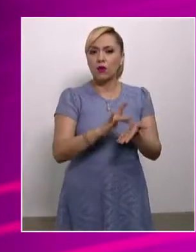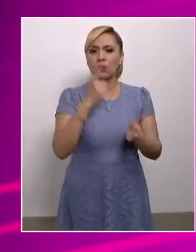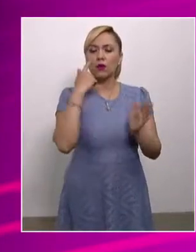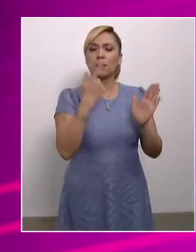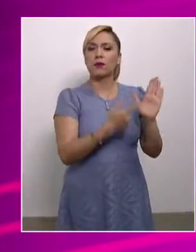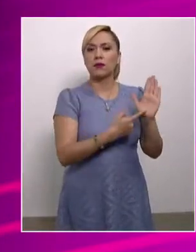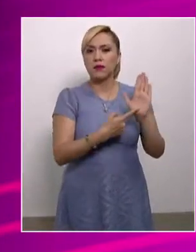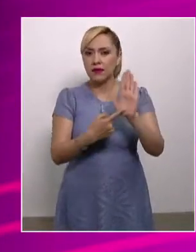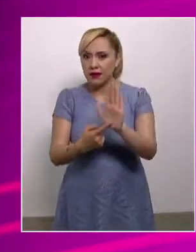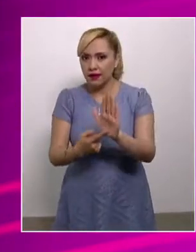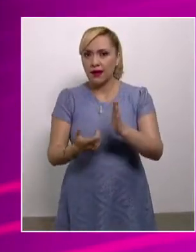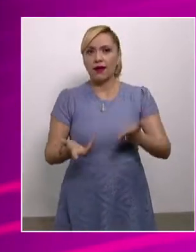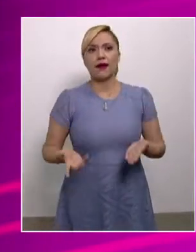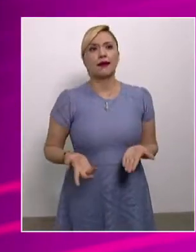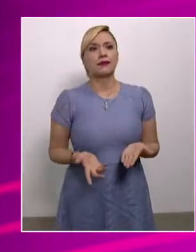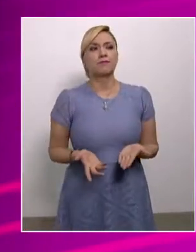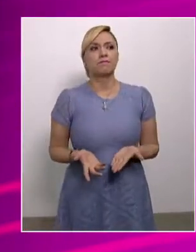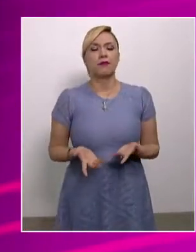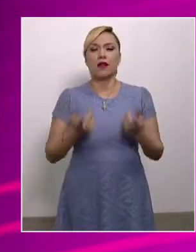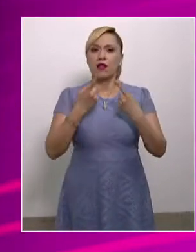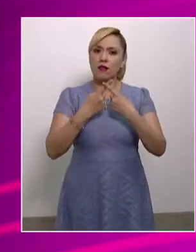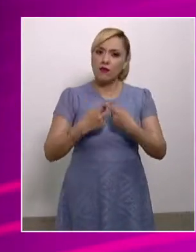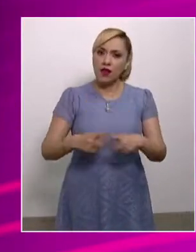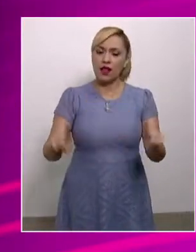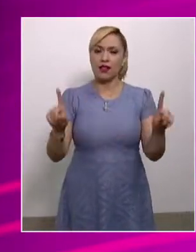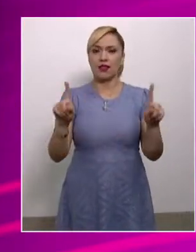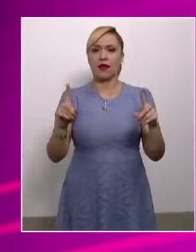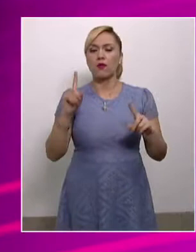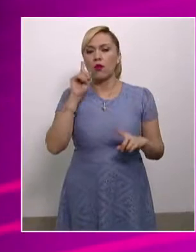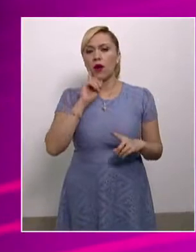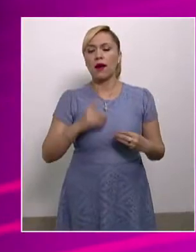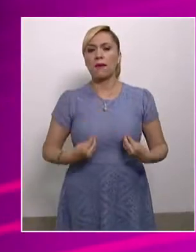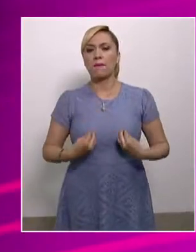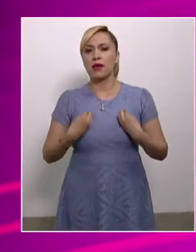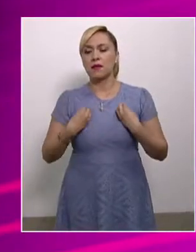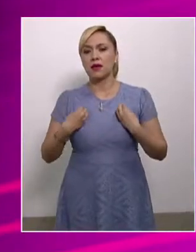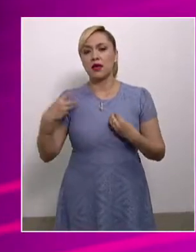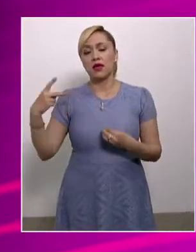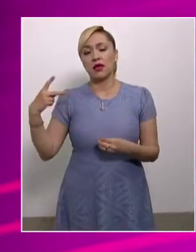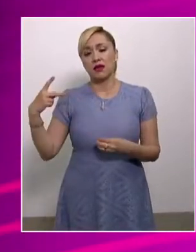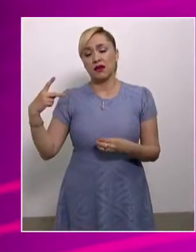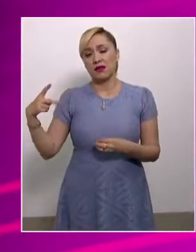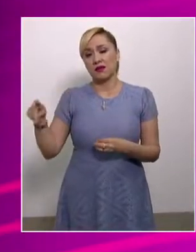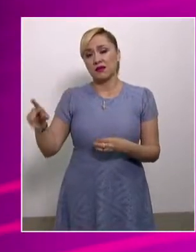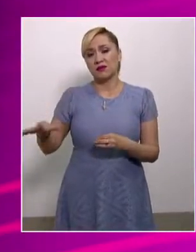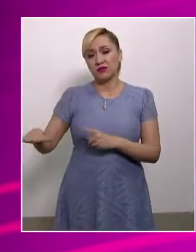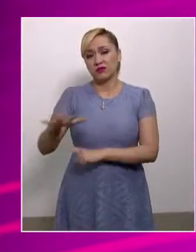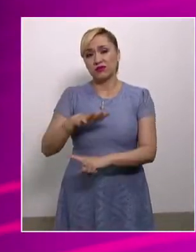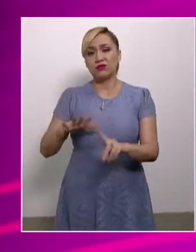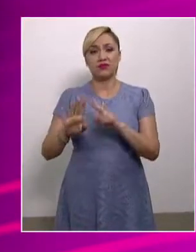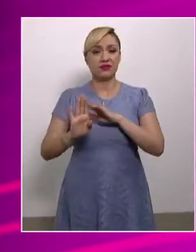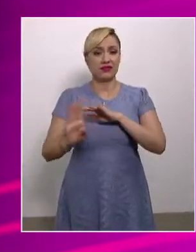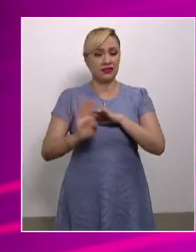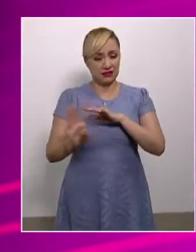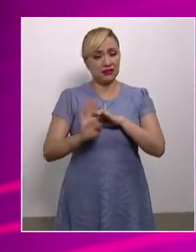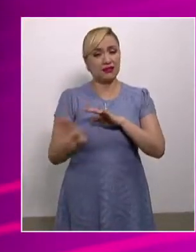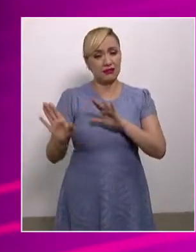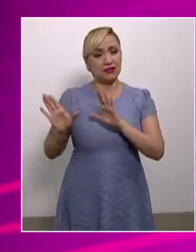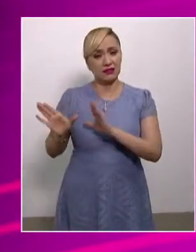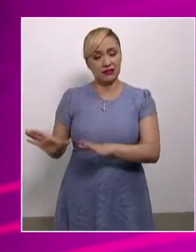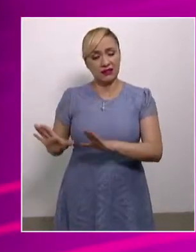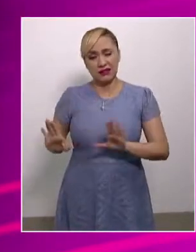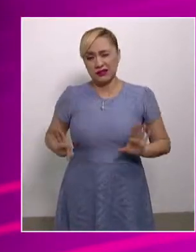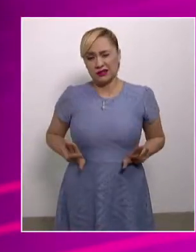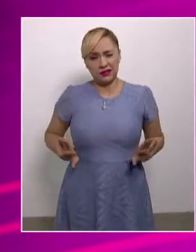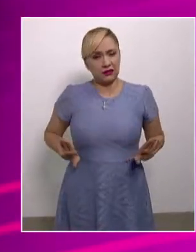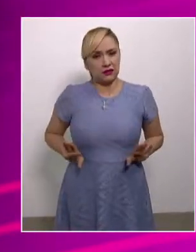visibilizar la diferencia de contexto que viven las mujeres en la migración. Atendemos y apoyamos a